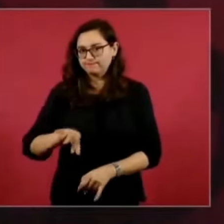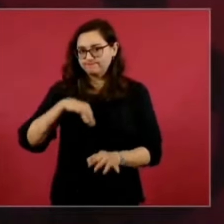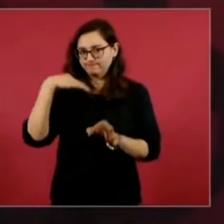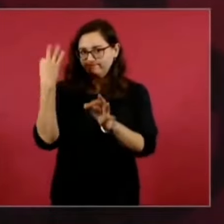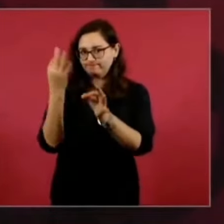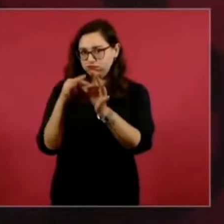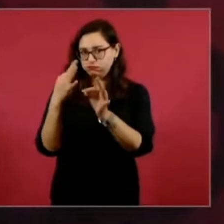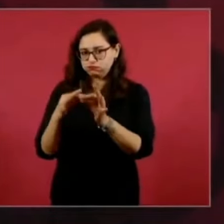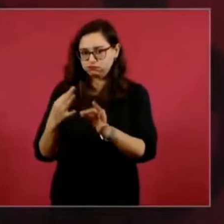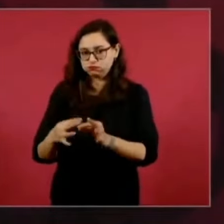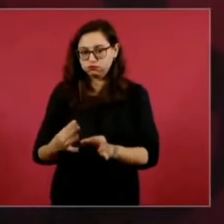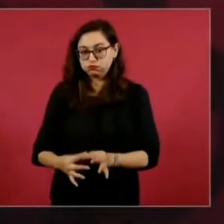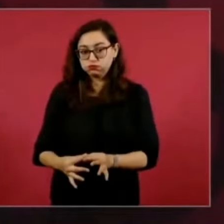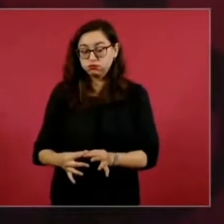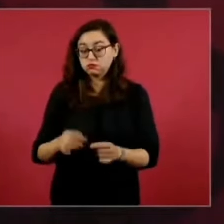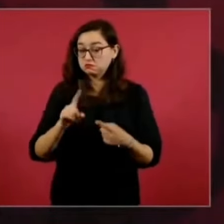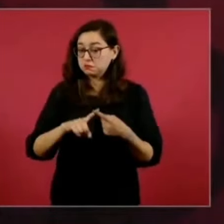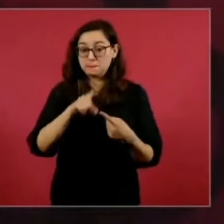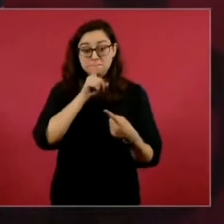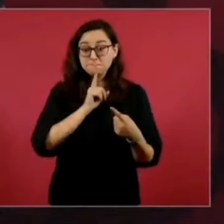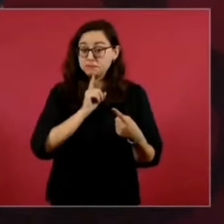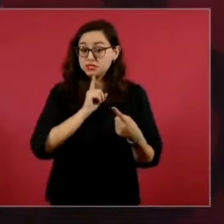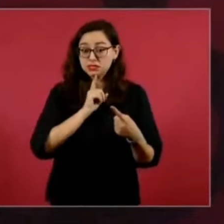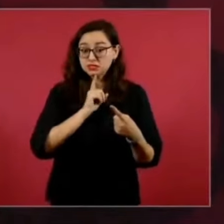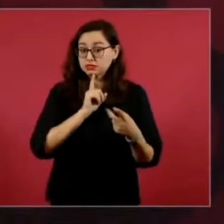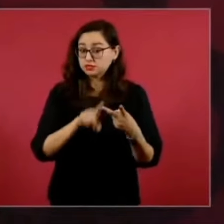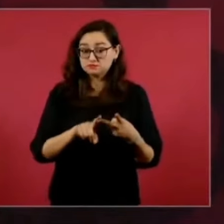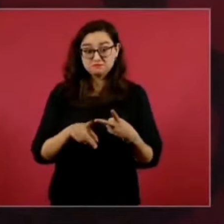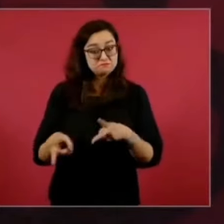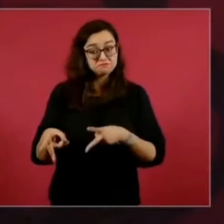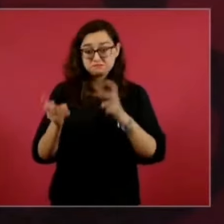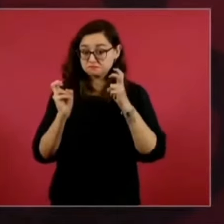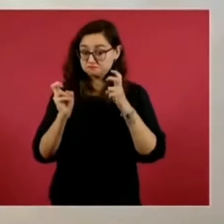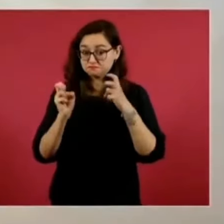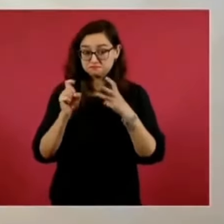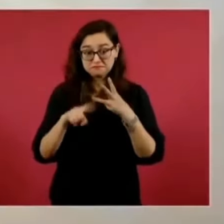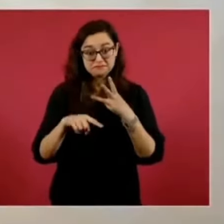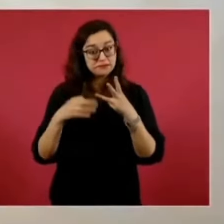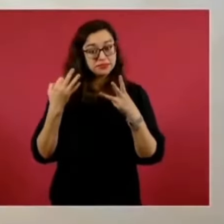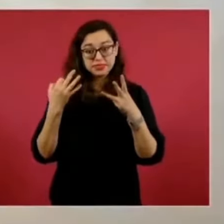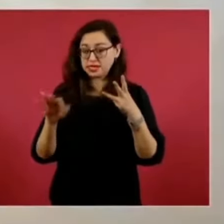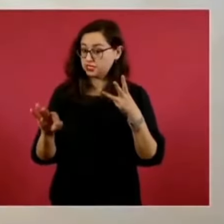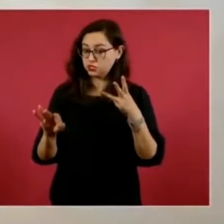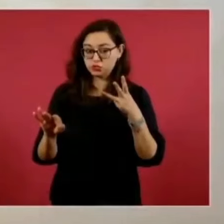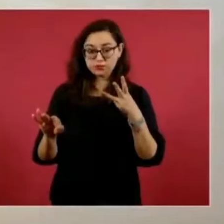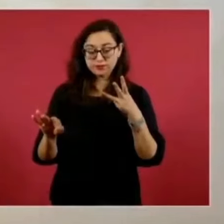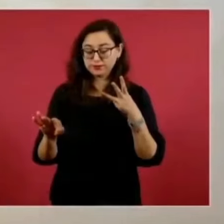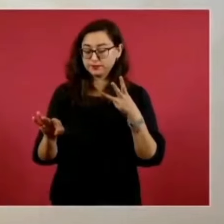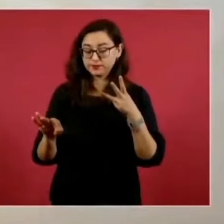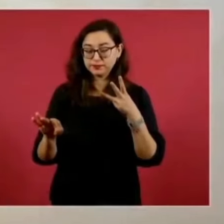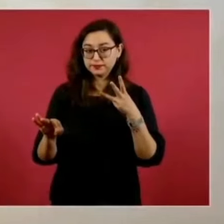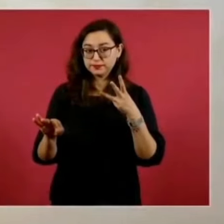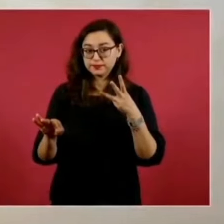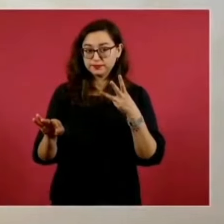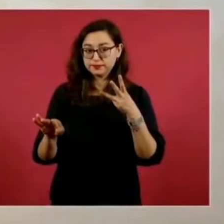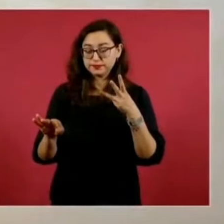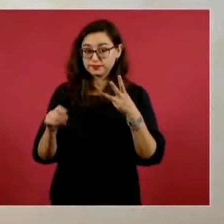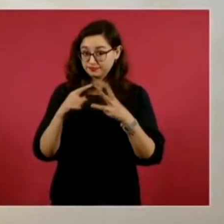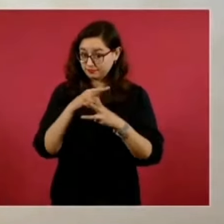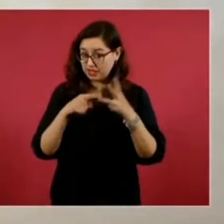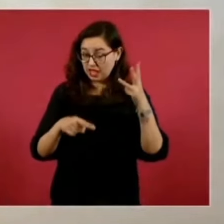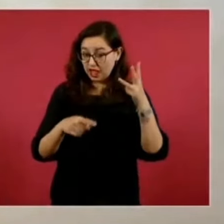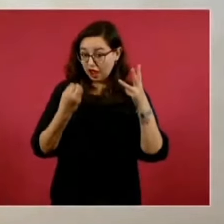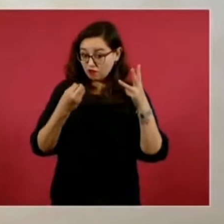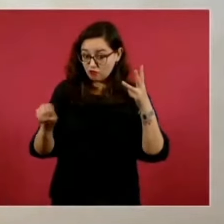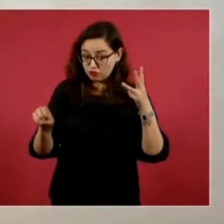pueblo no mentir No robar no traicionar entonces pues ellos